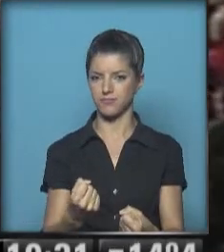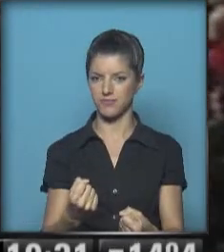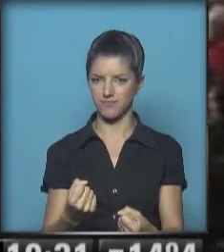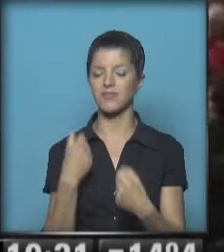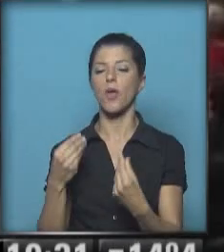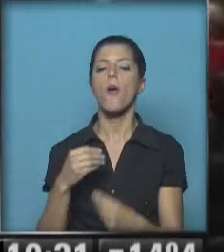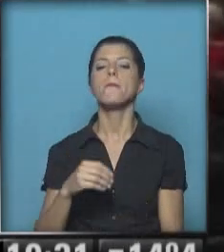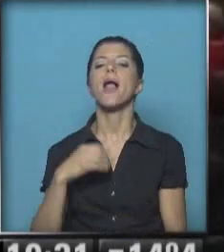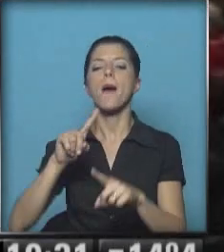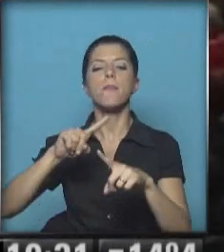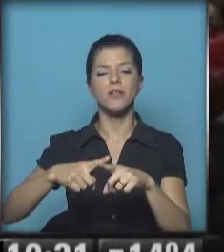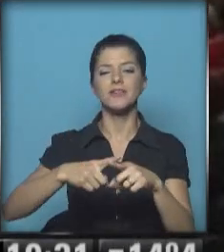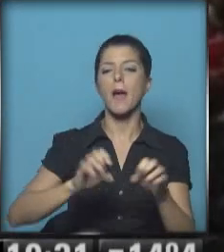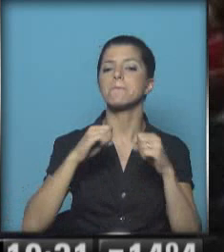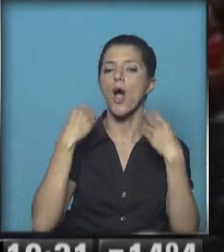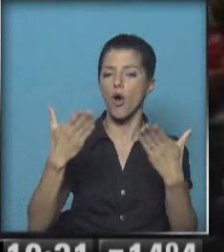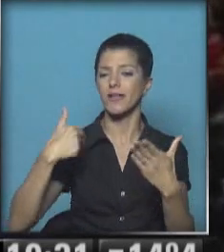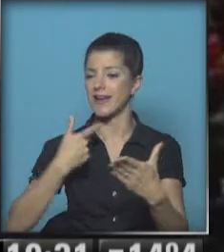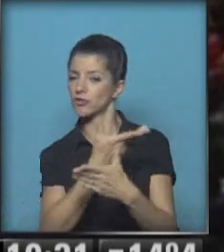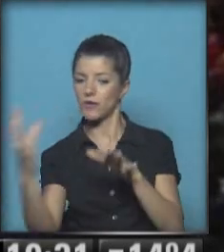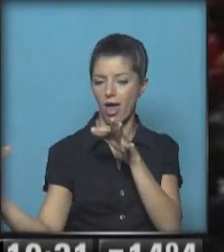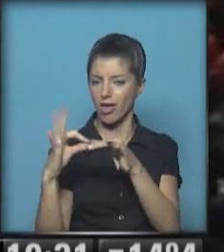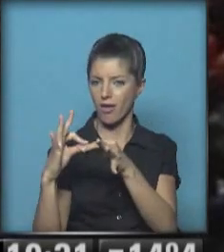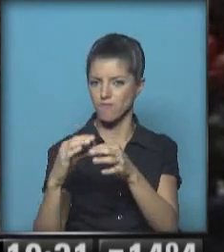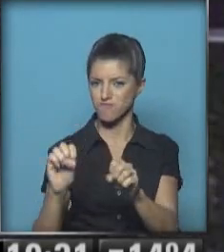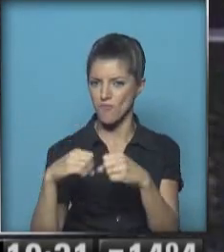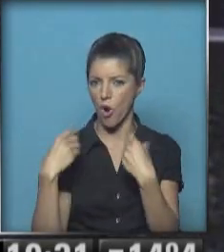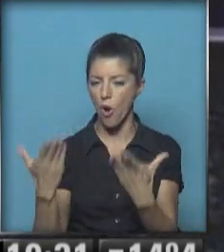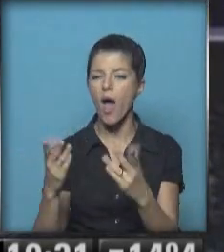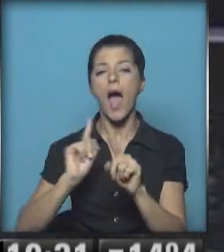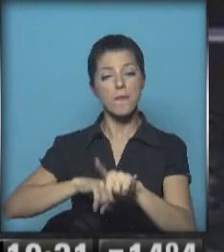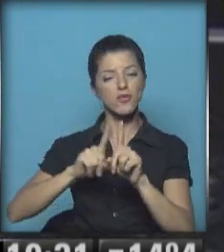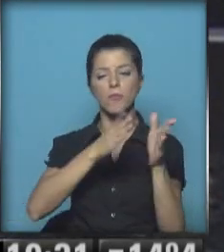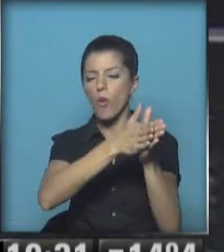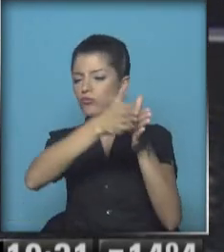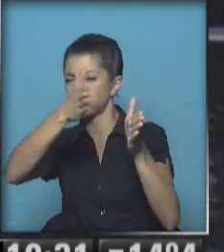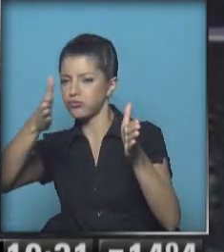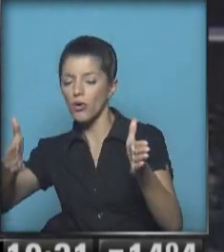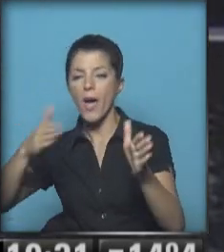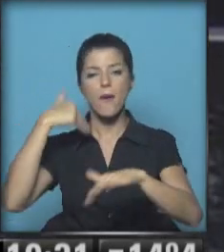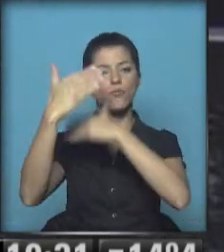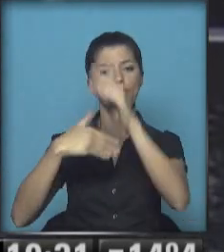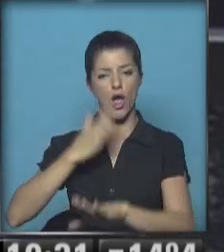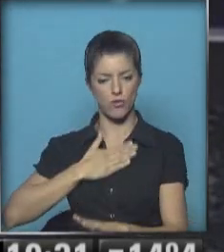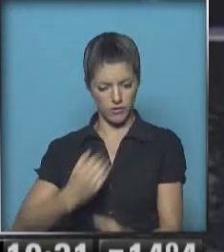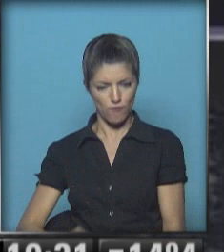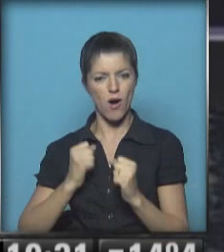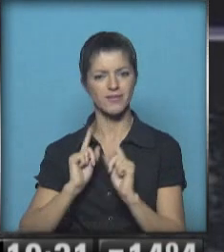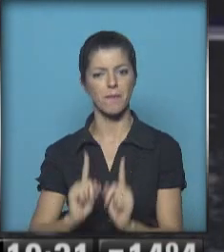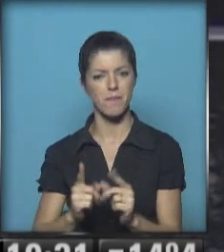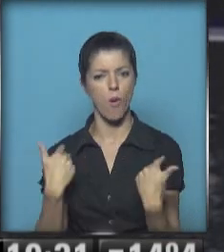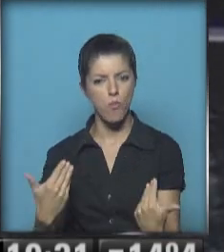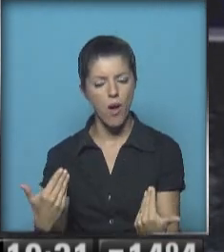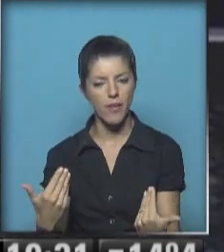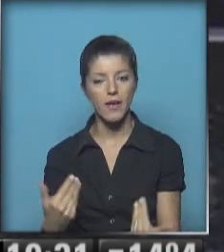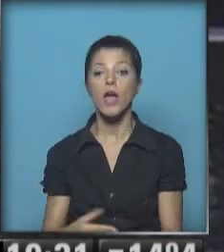reconciliación de la política con la sociedad y es un camino de crecimiento basado en nuestras propias fuerzas, donde cada cosa